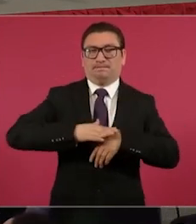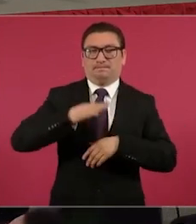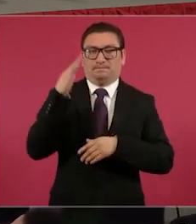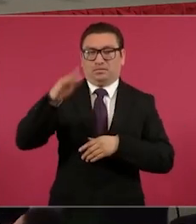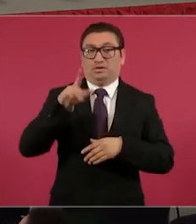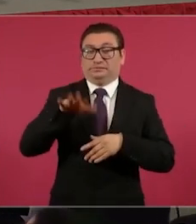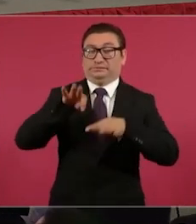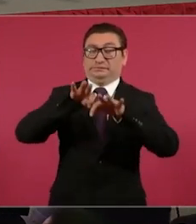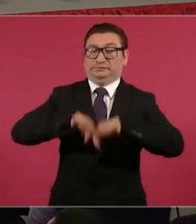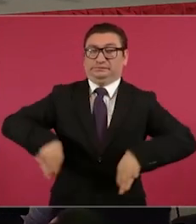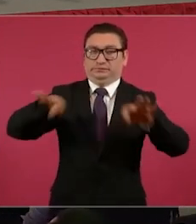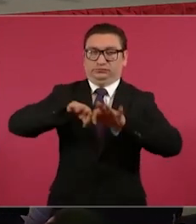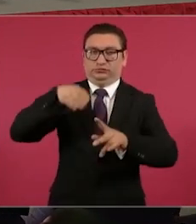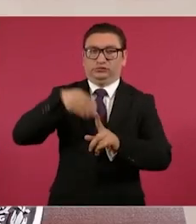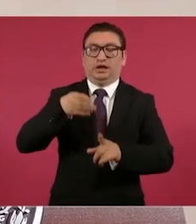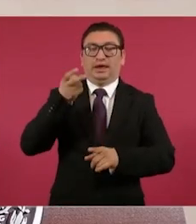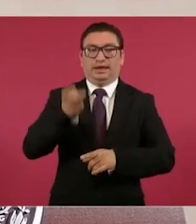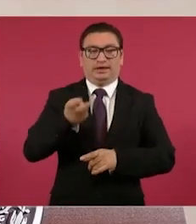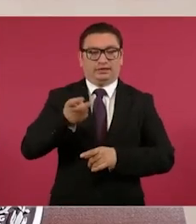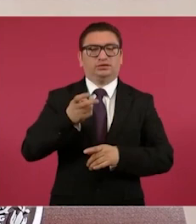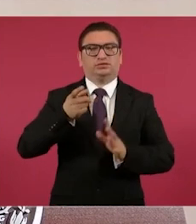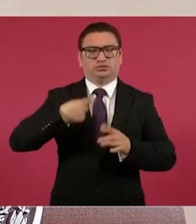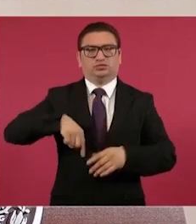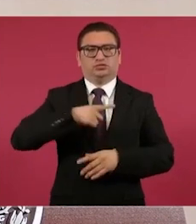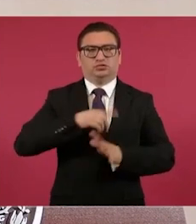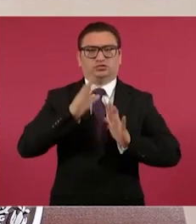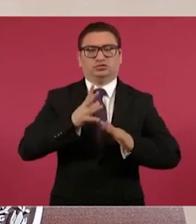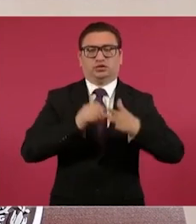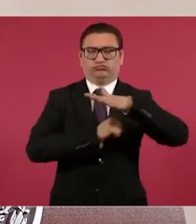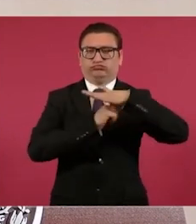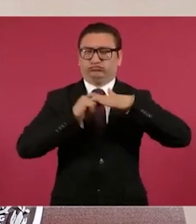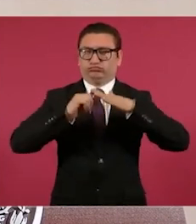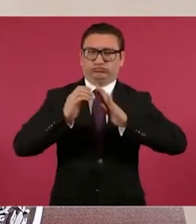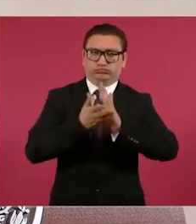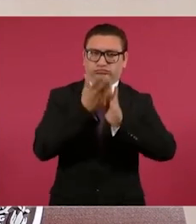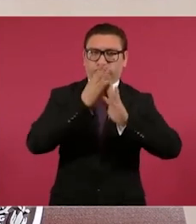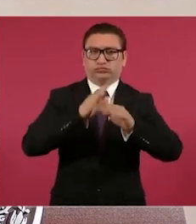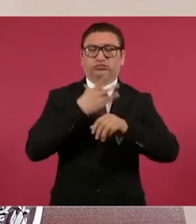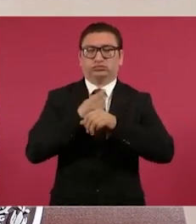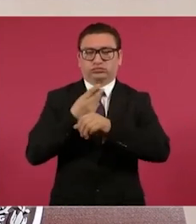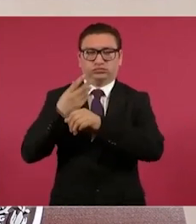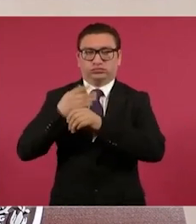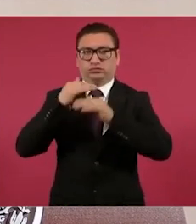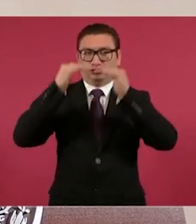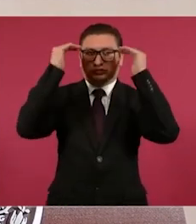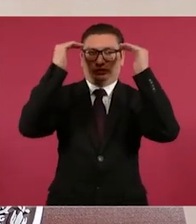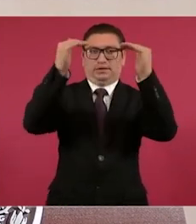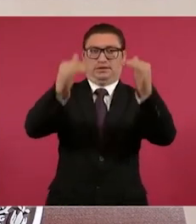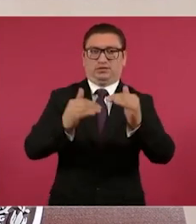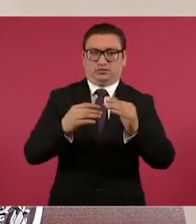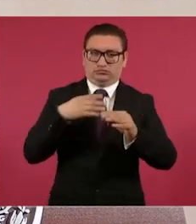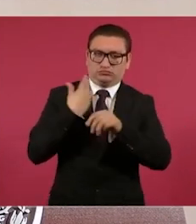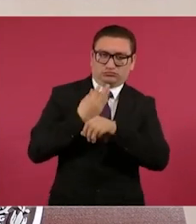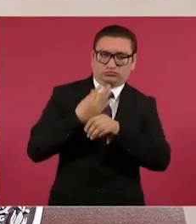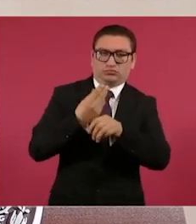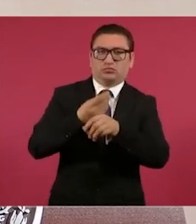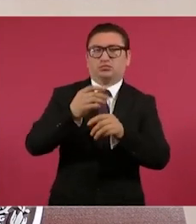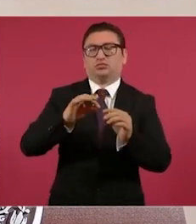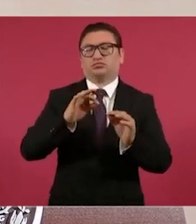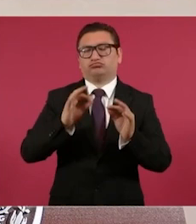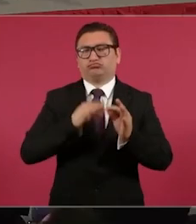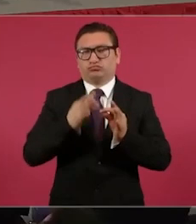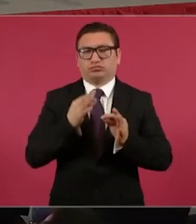y la más importante. Estamos ya terminando la estructura y ya poniendo la techumbre y todos los detalles de los